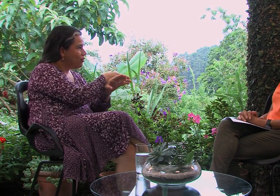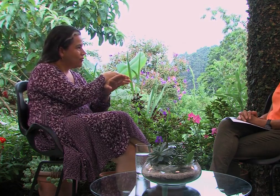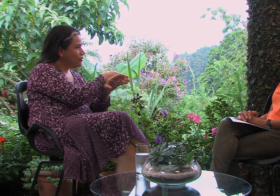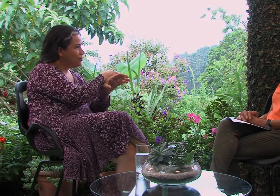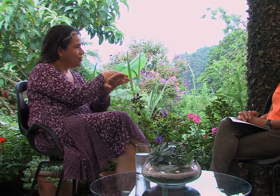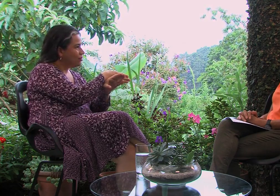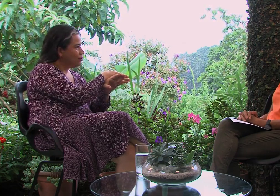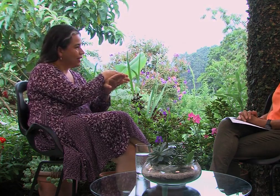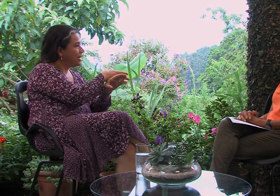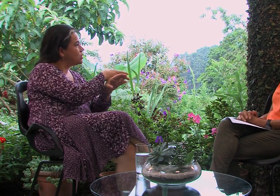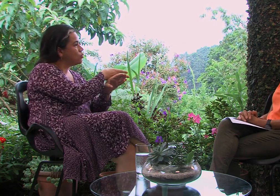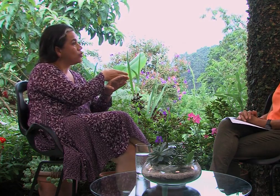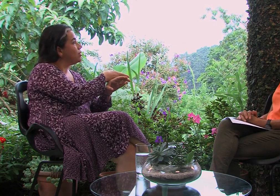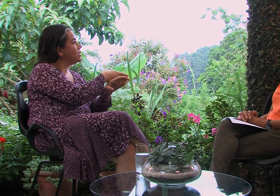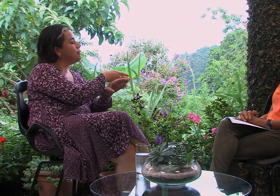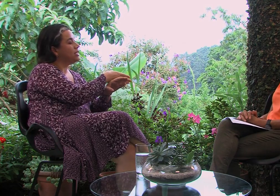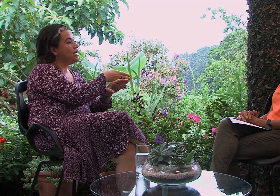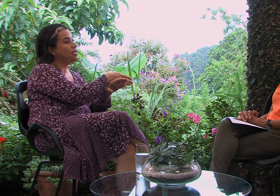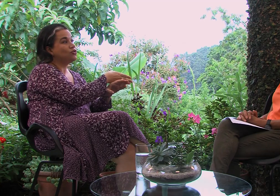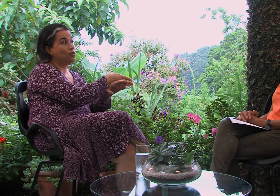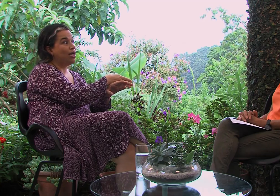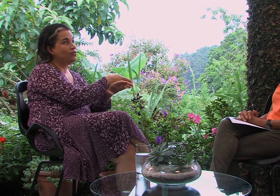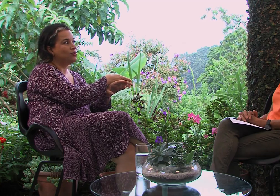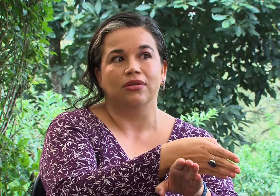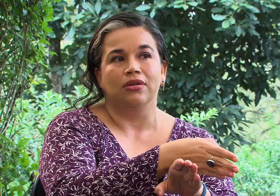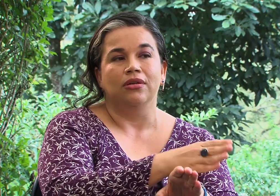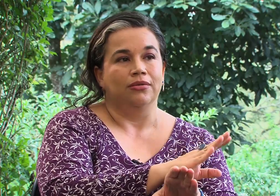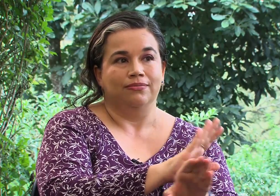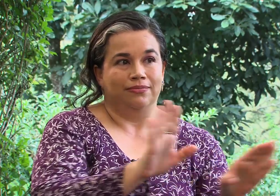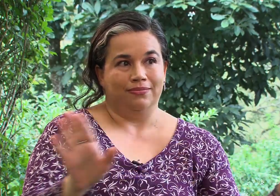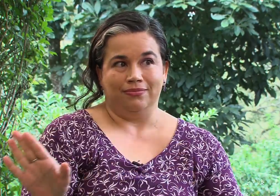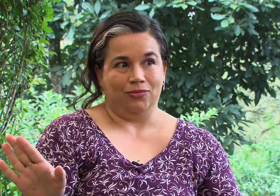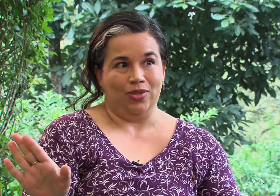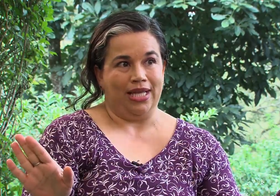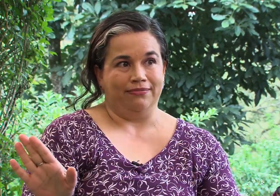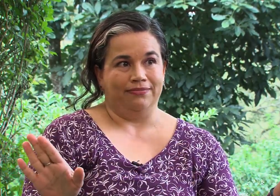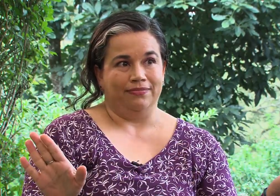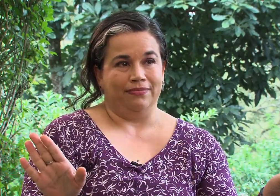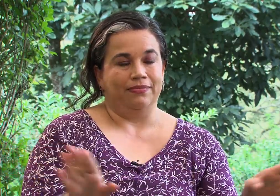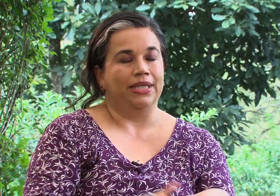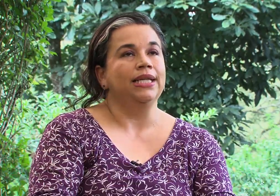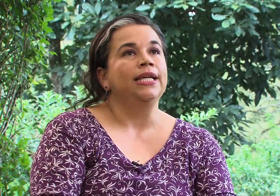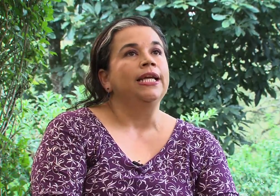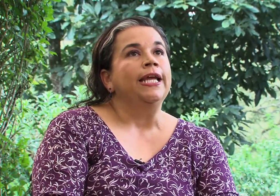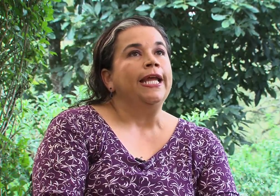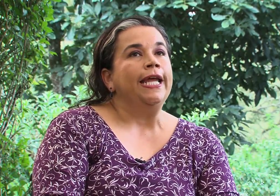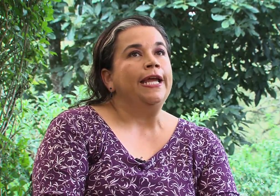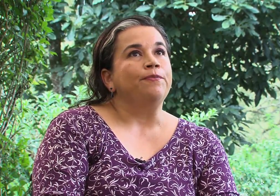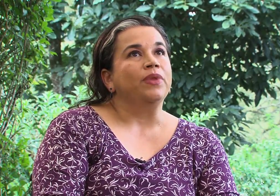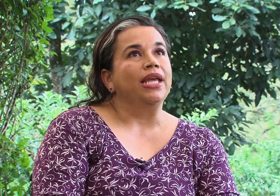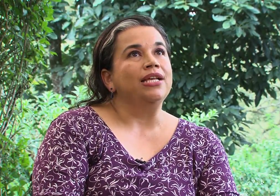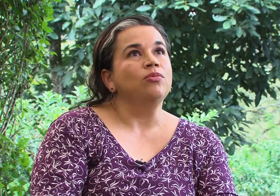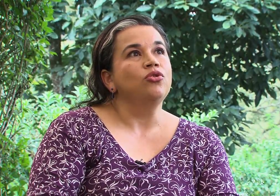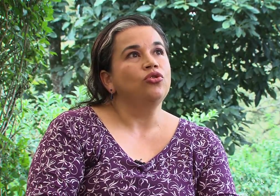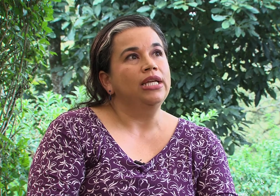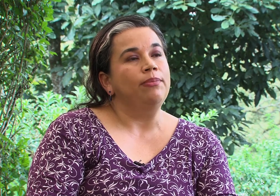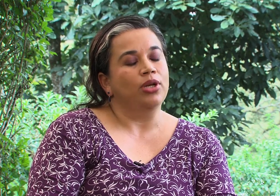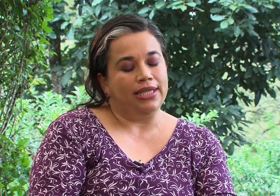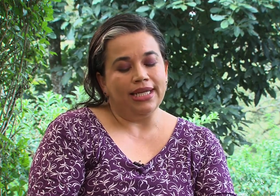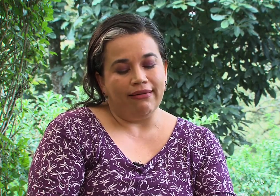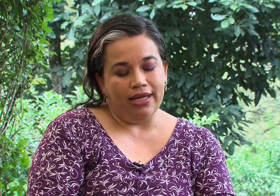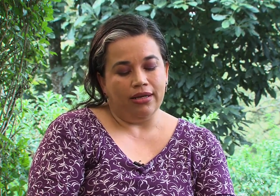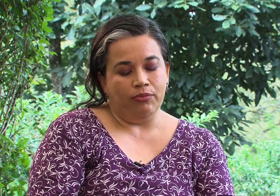enfocado, verdad, el discurso realmente en materia de derechos humanos? No está, ¿verdad? Esto es muy